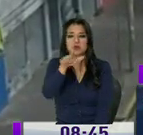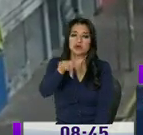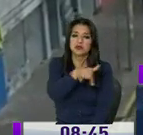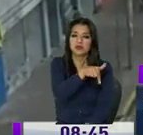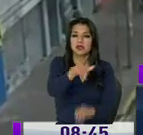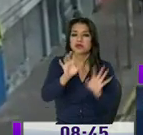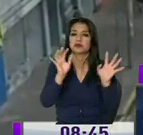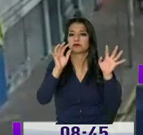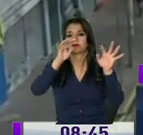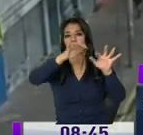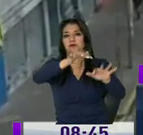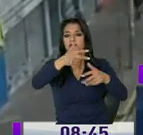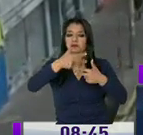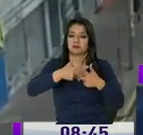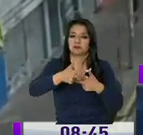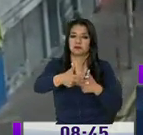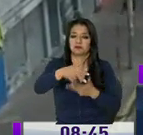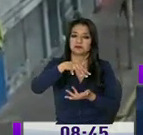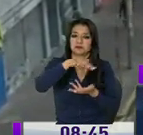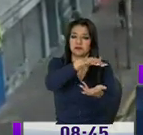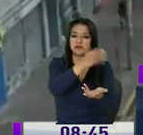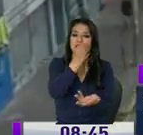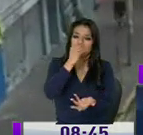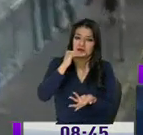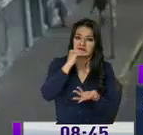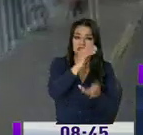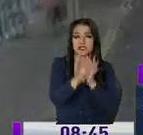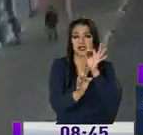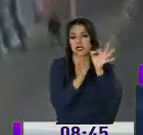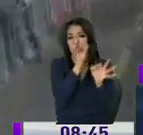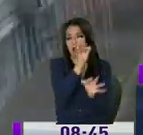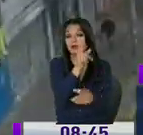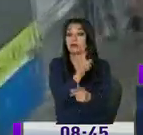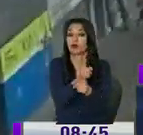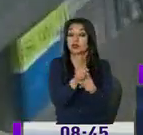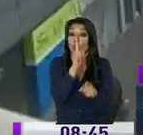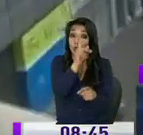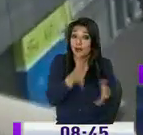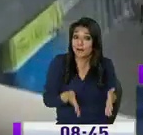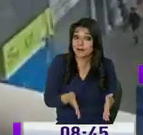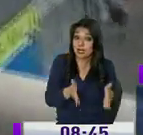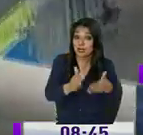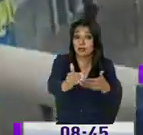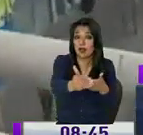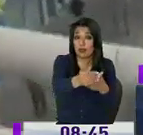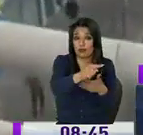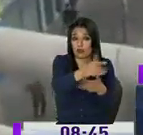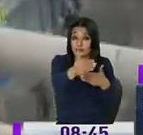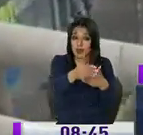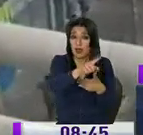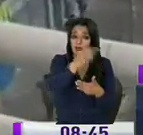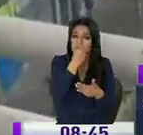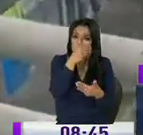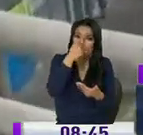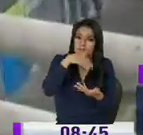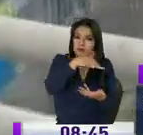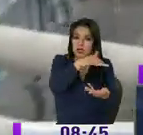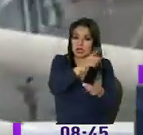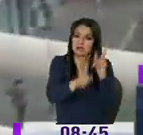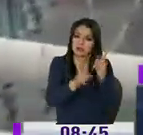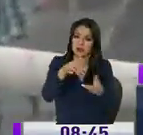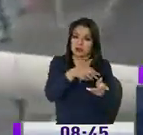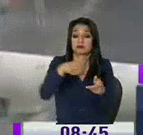que han llegado con donaciones para darles, de alguna forma, apoyarles con alimentos y otro tipo